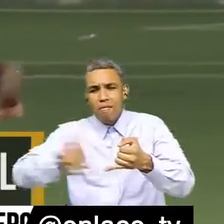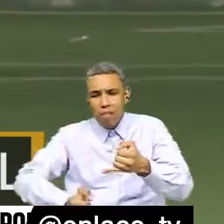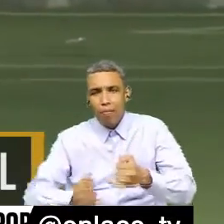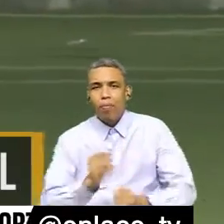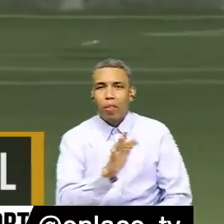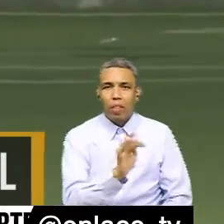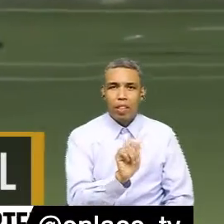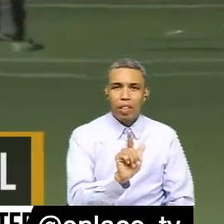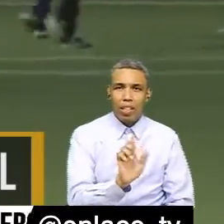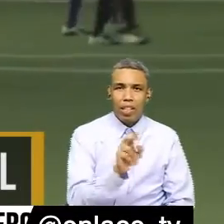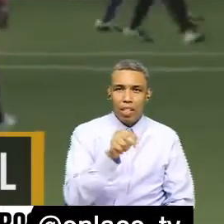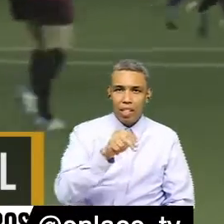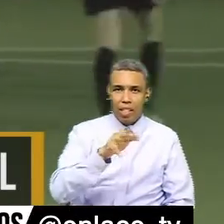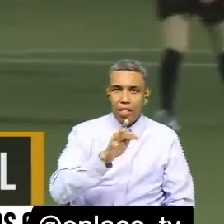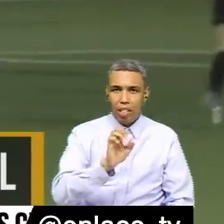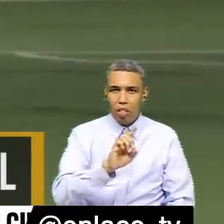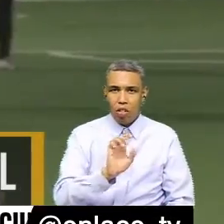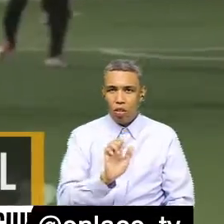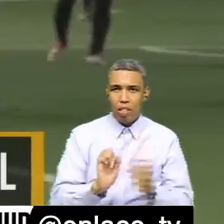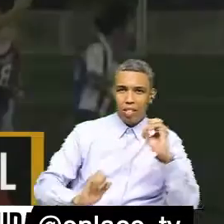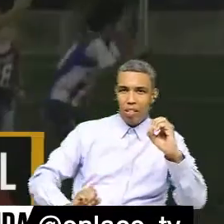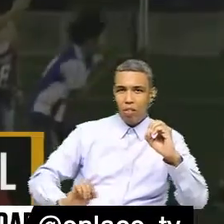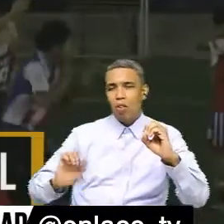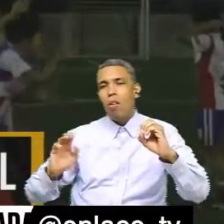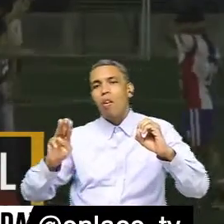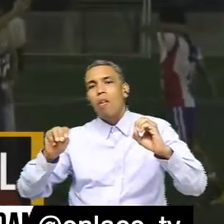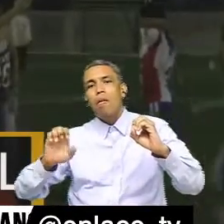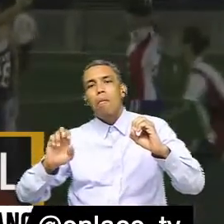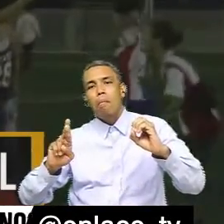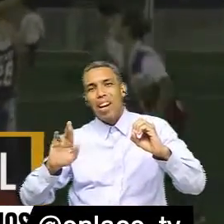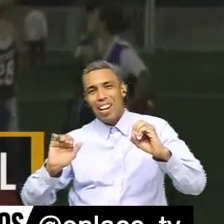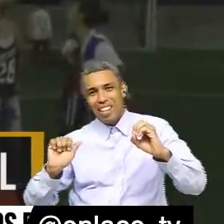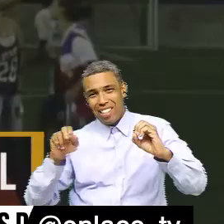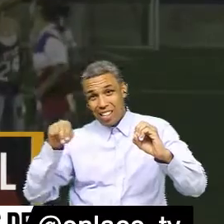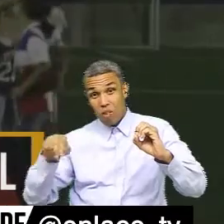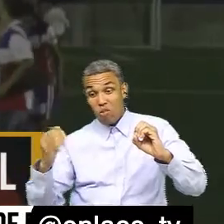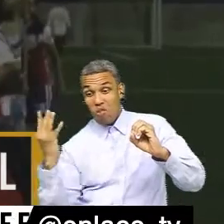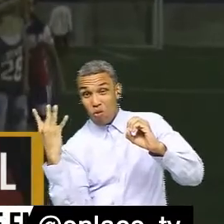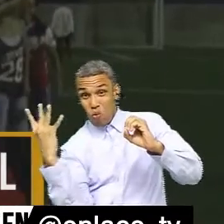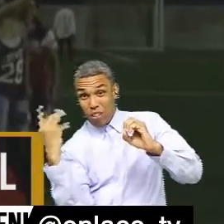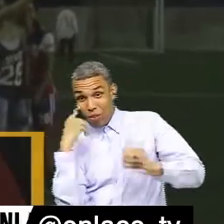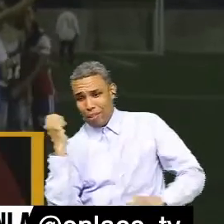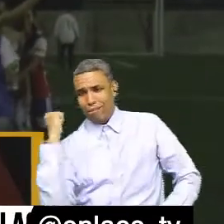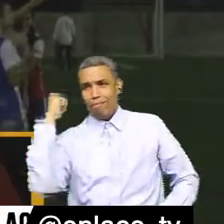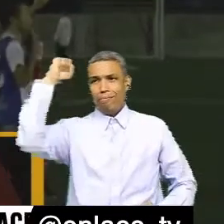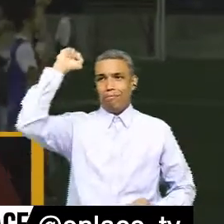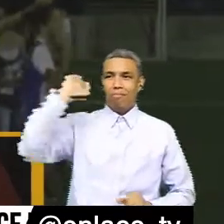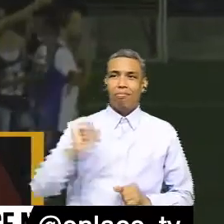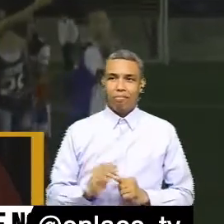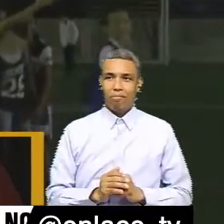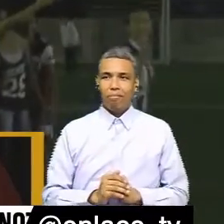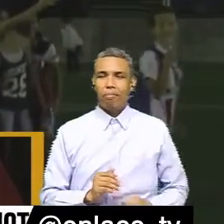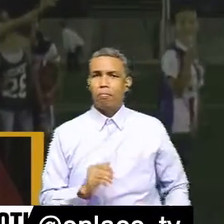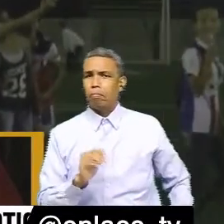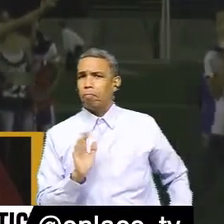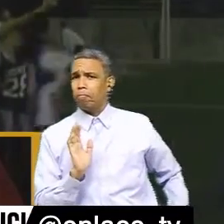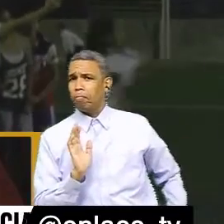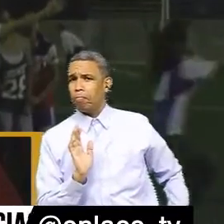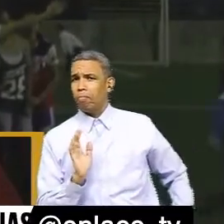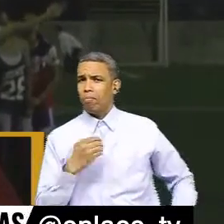40 quedándose así con el título del campeón insuficientemente sin merecido no pienso que que se ganó con contundencia